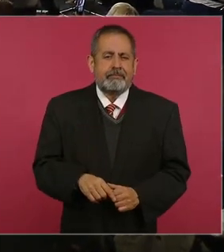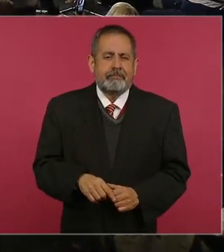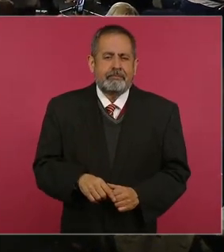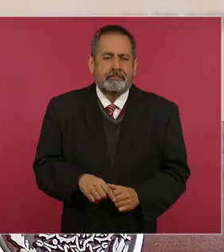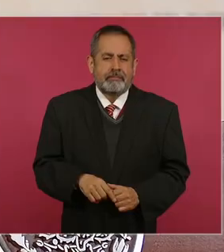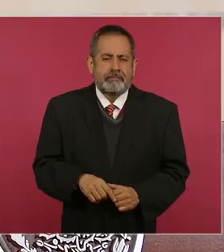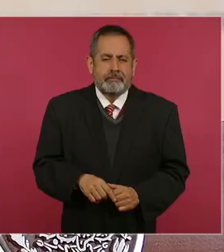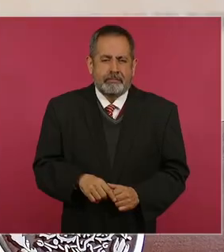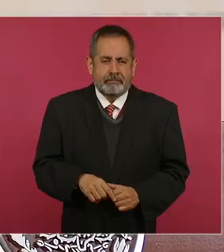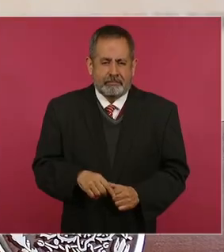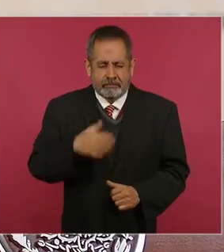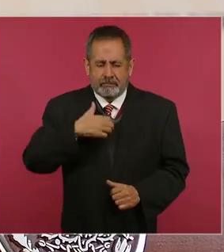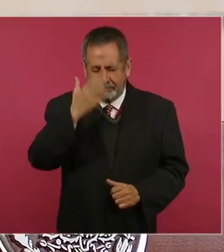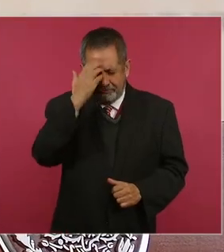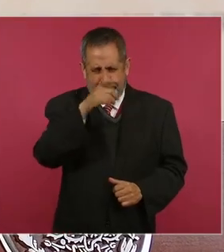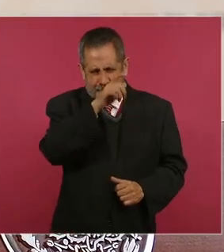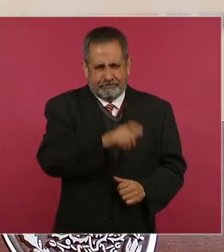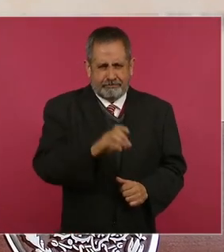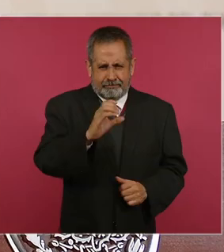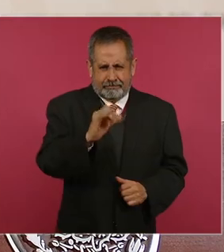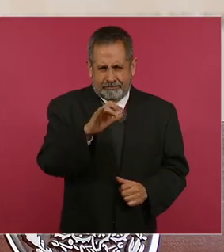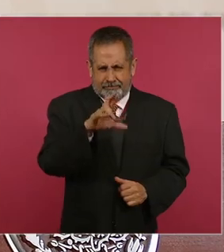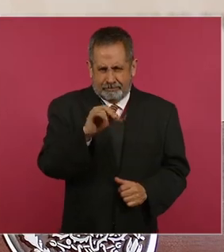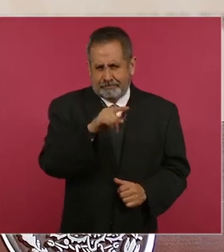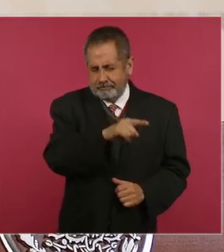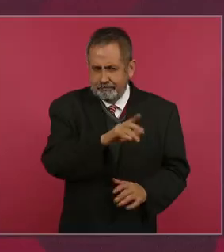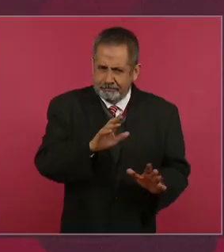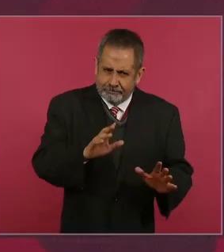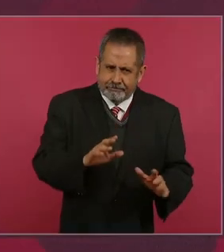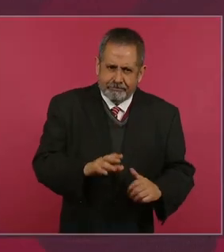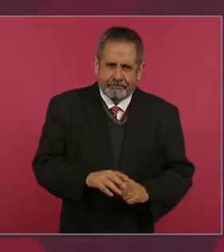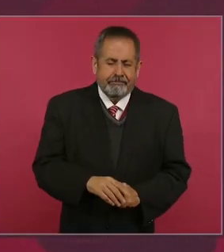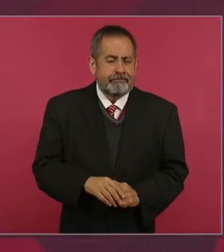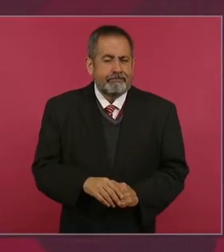no sepa yo quién es Ciro Gómez Leiva, no, lo que pasa que